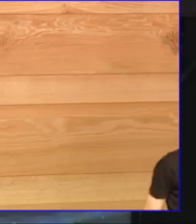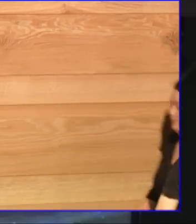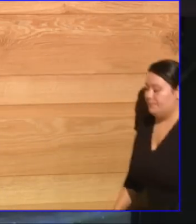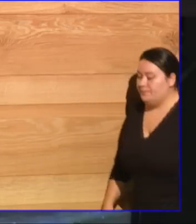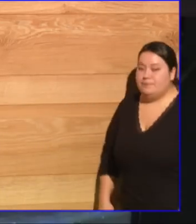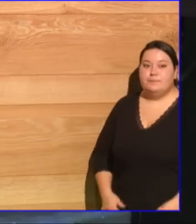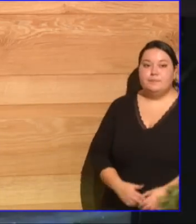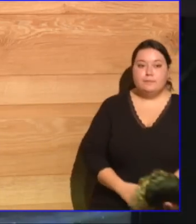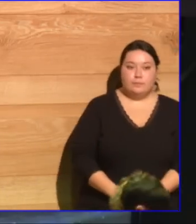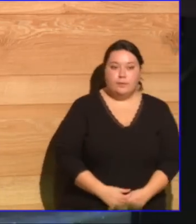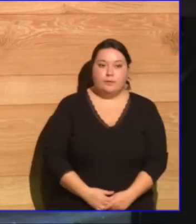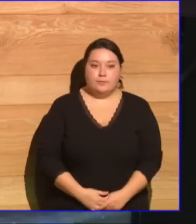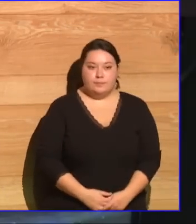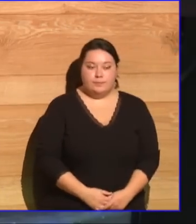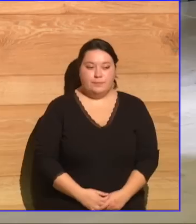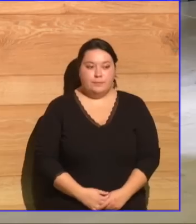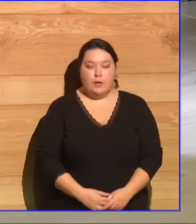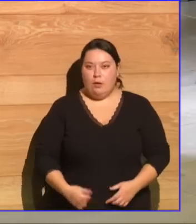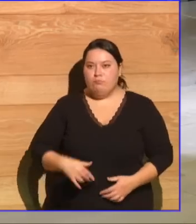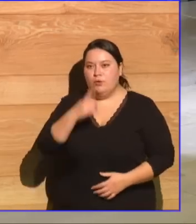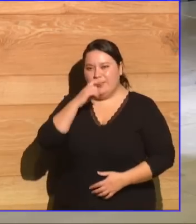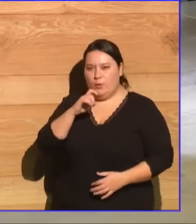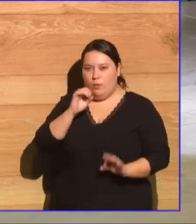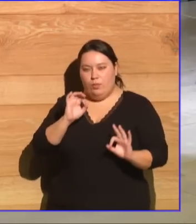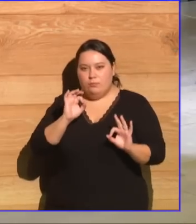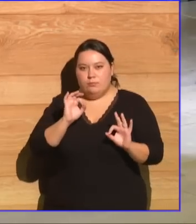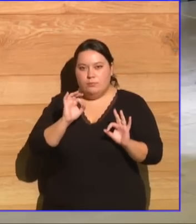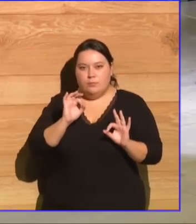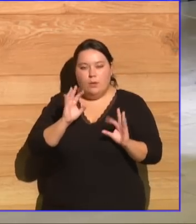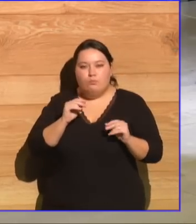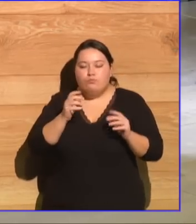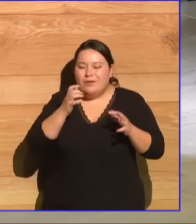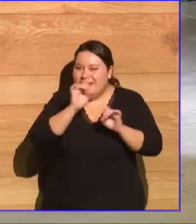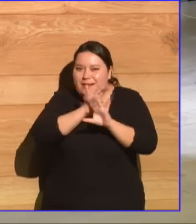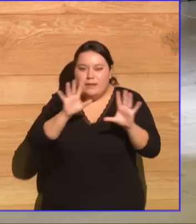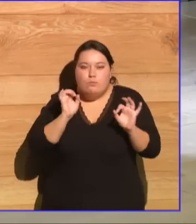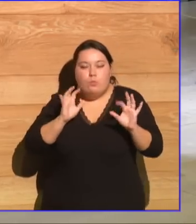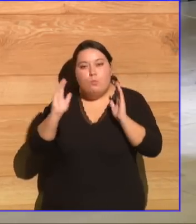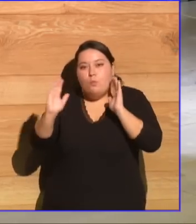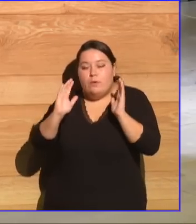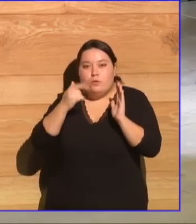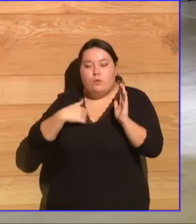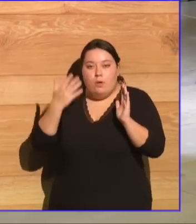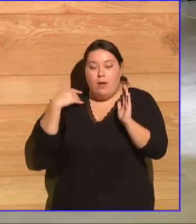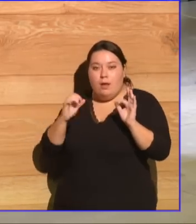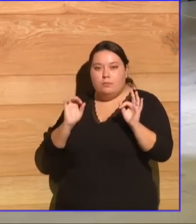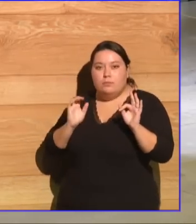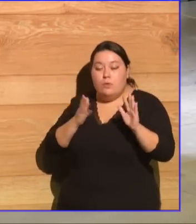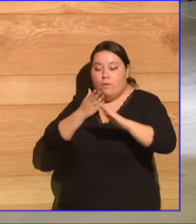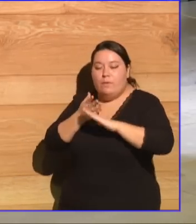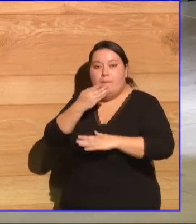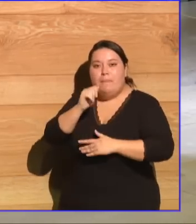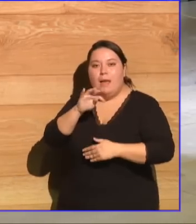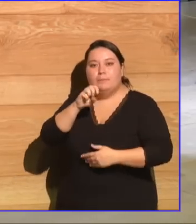Pues yo lo llevaba muy mal. Y recuerdo con mucha nitidez el momento en el que fui a ver